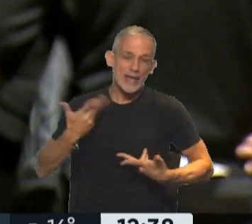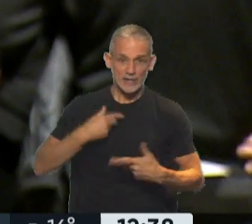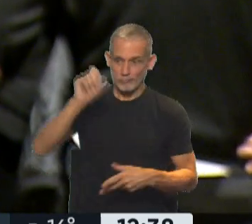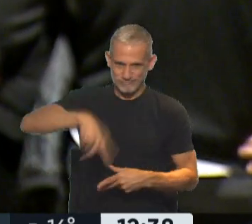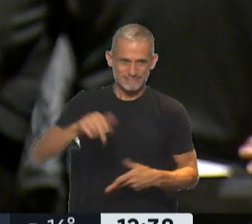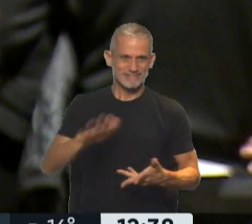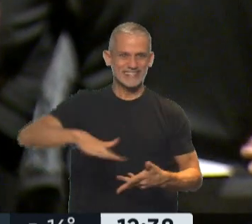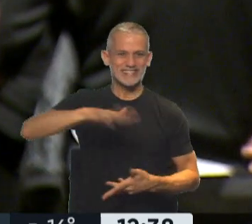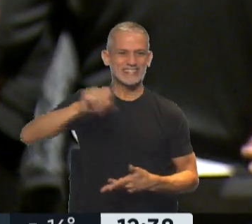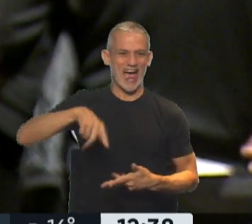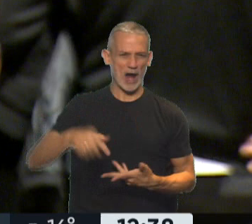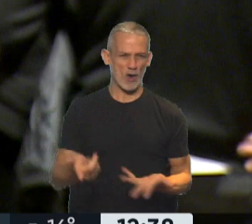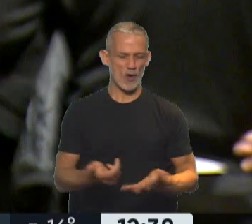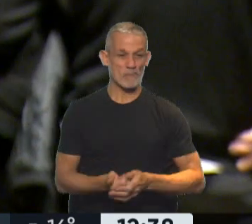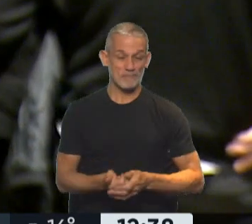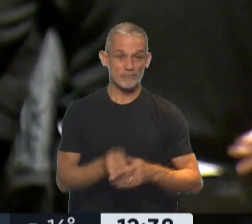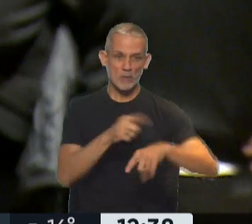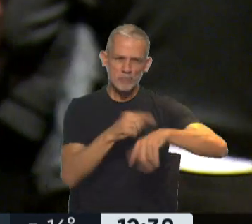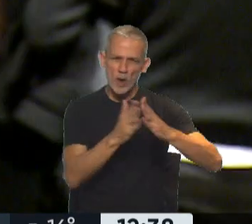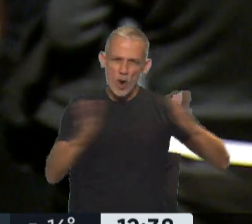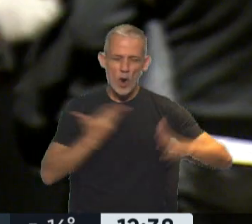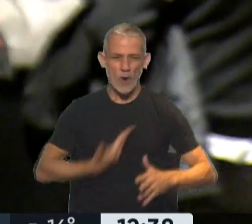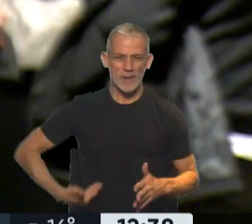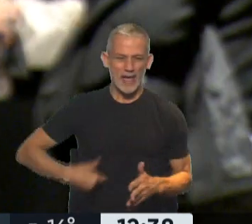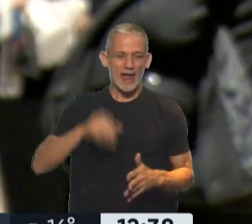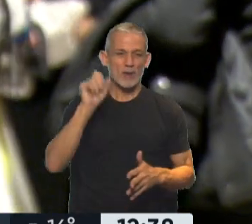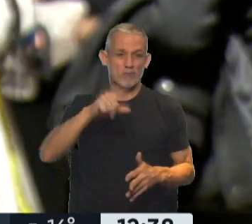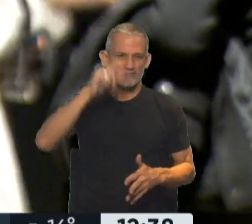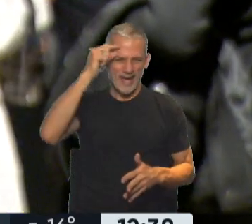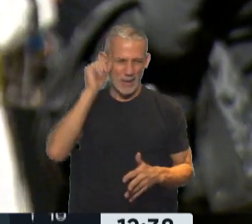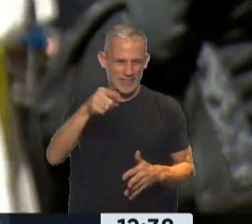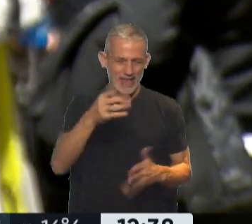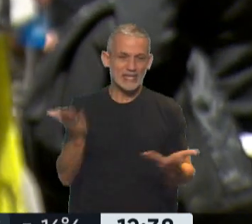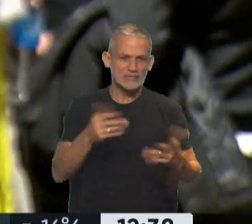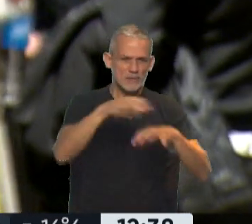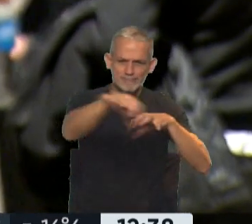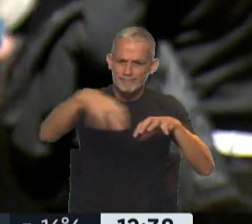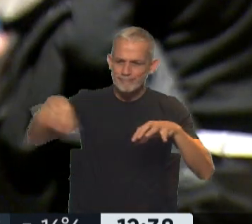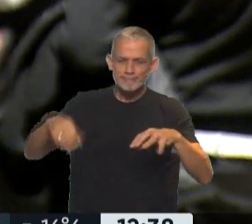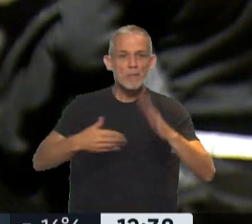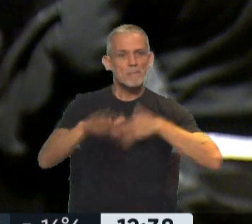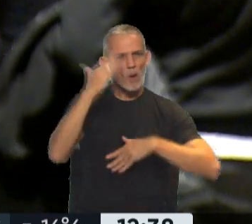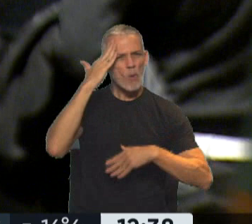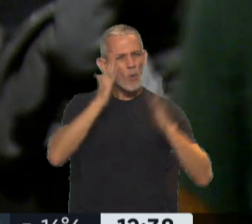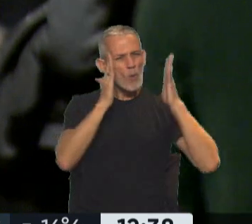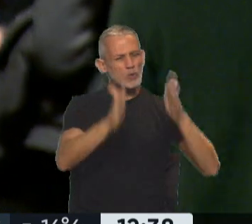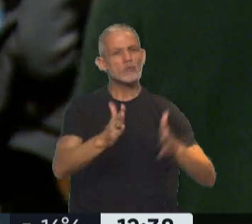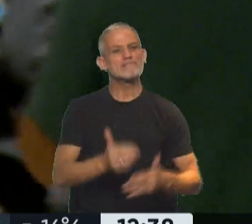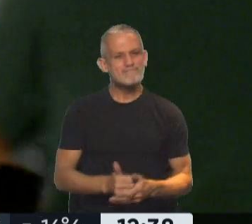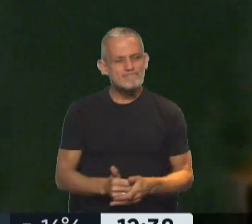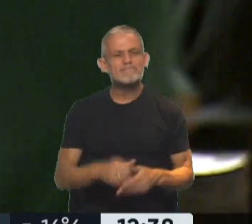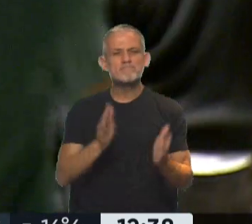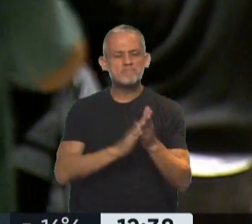Chaco. La gestión que lleva adelante el gobernador en todas las áreas, pero particularmente en la cultura, es algo